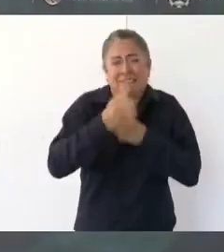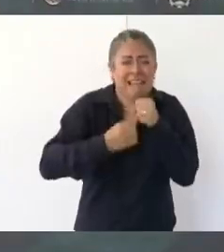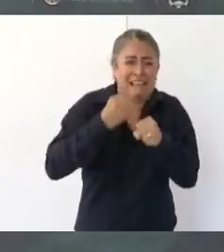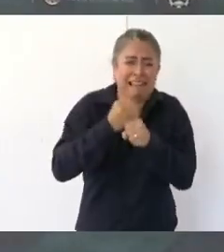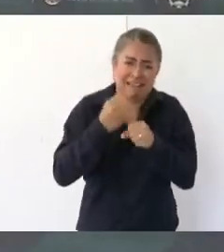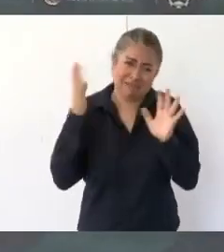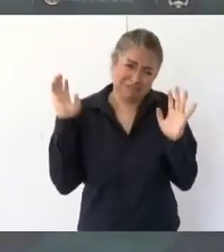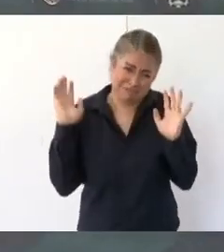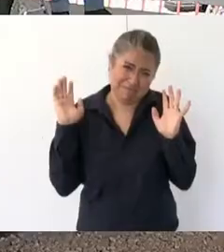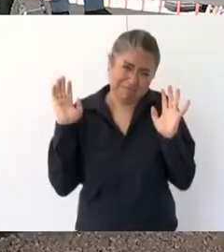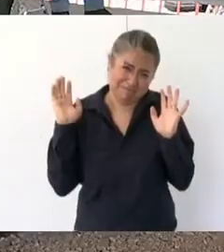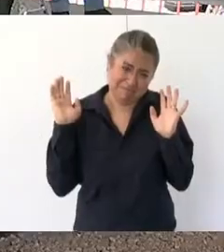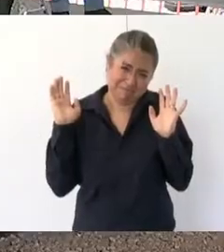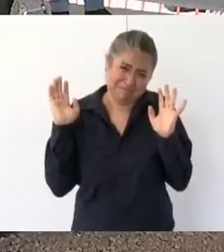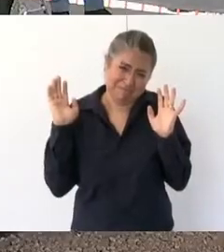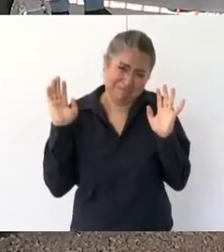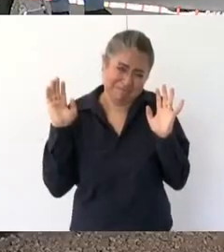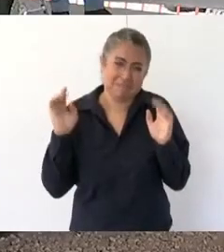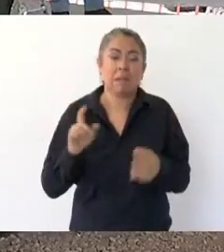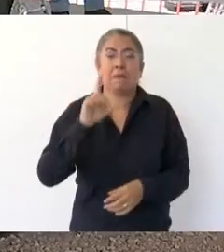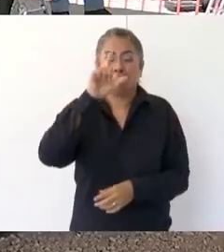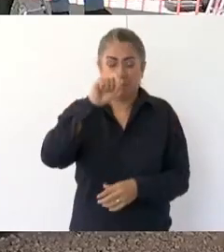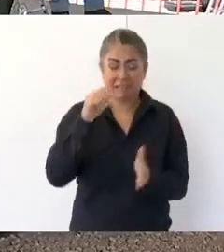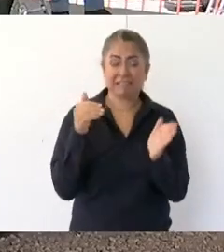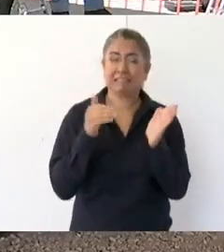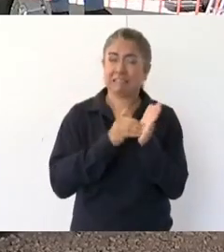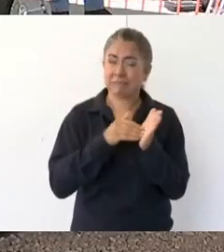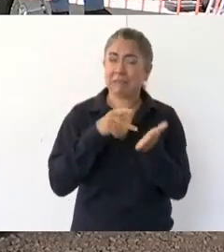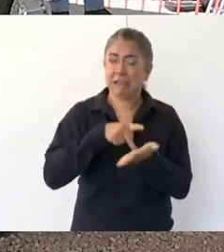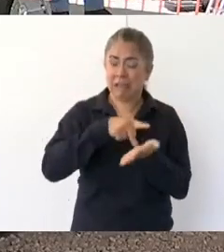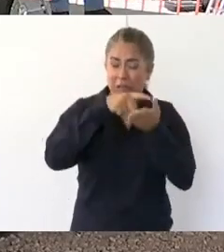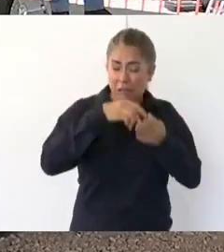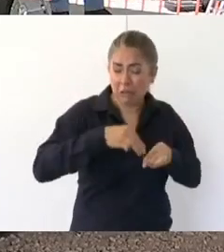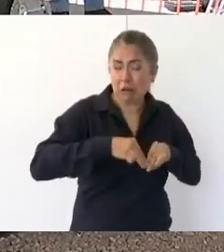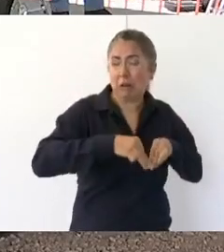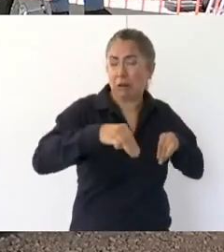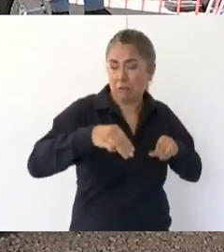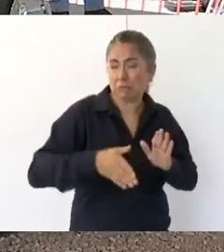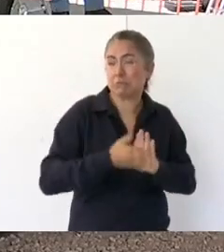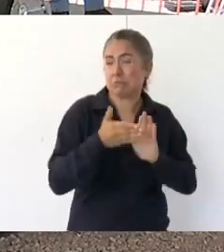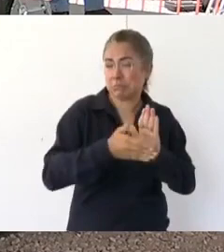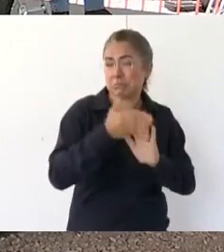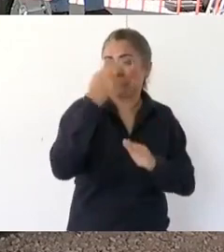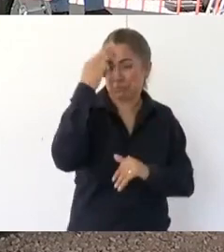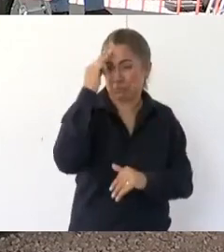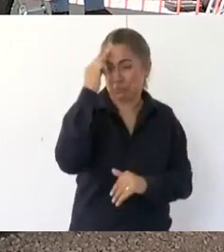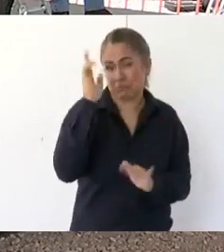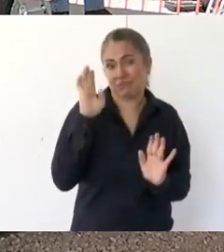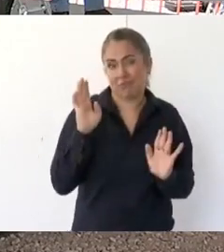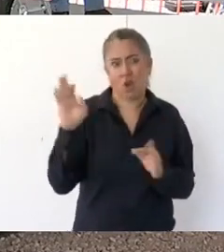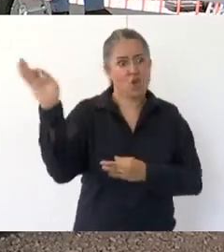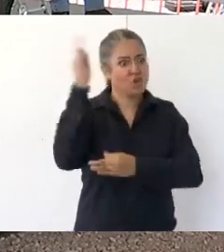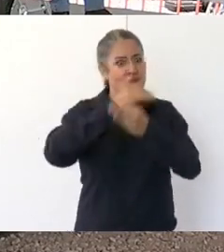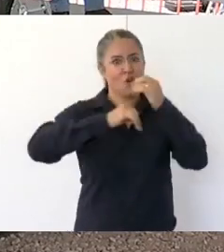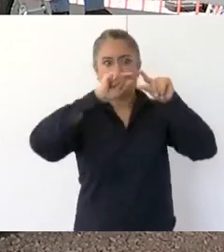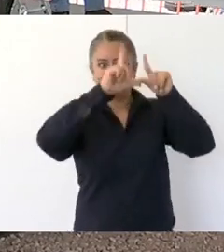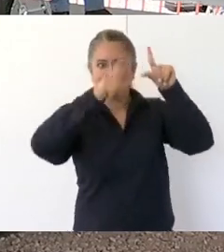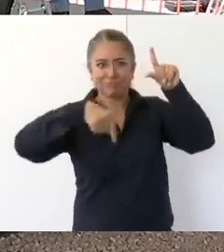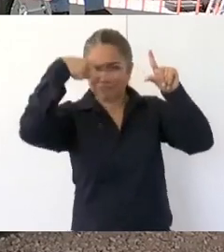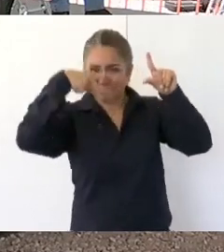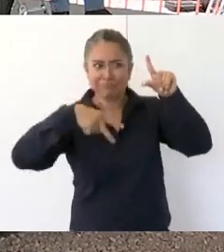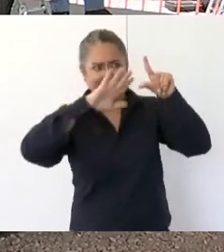En el poder, pero 20,000 kilómetros de vías férreas. Se comunicó todo el país. Después